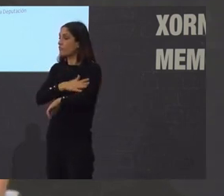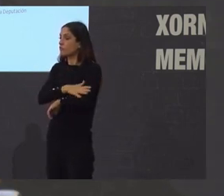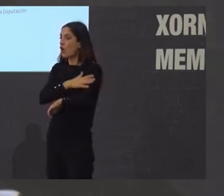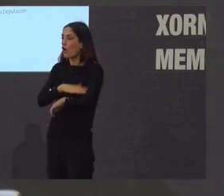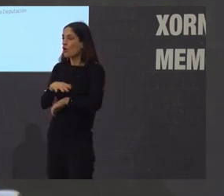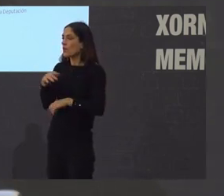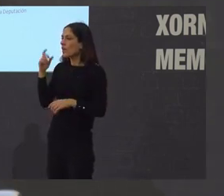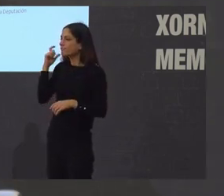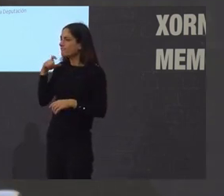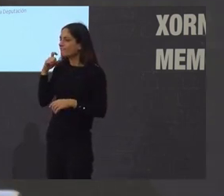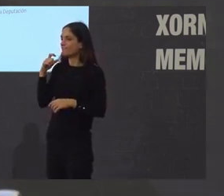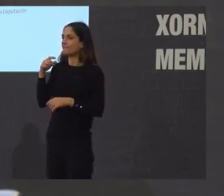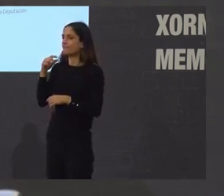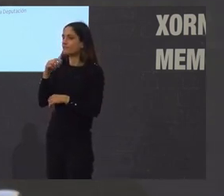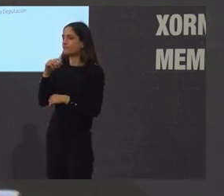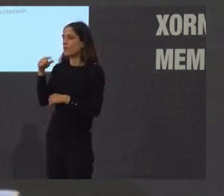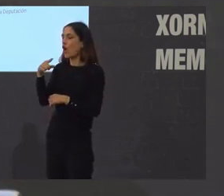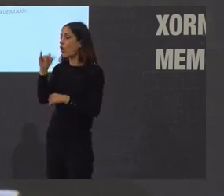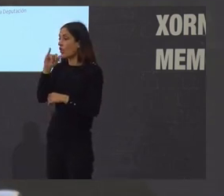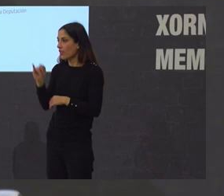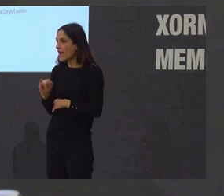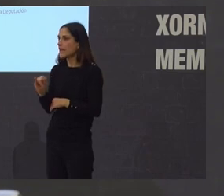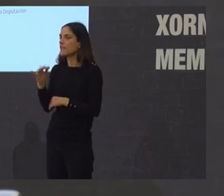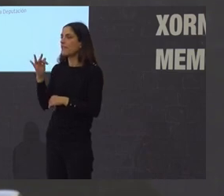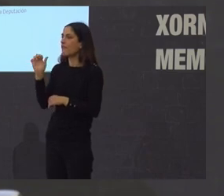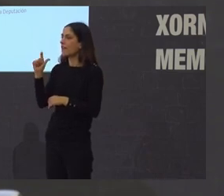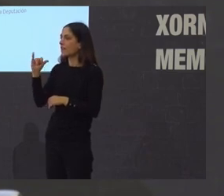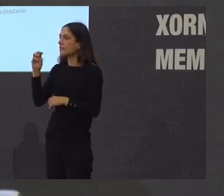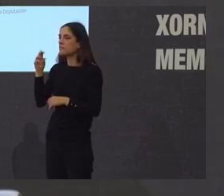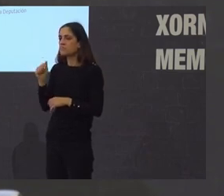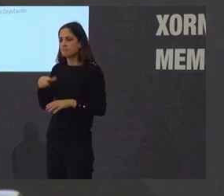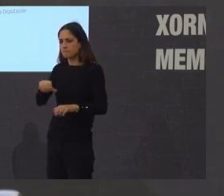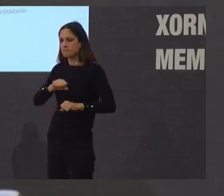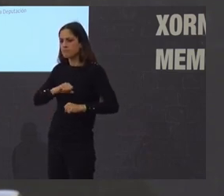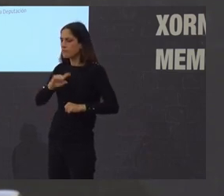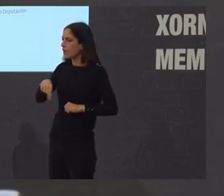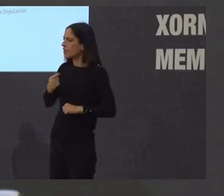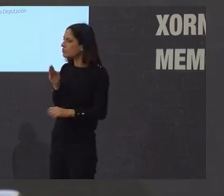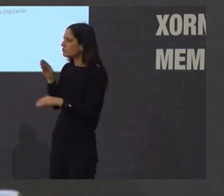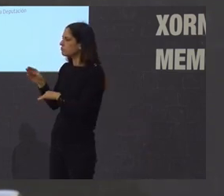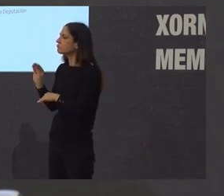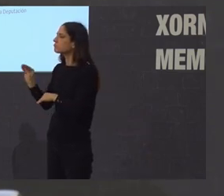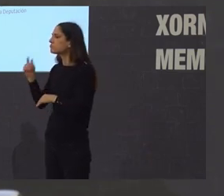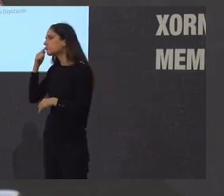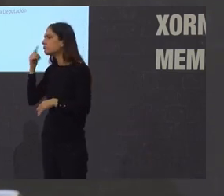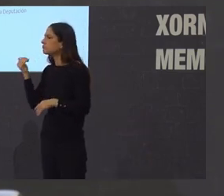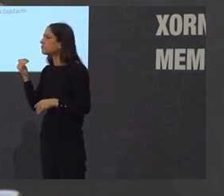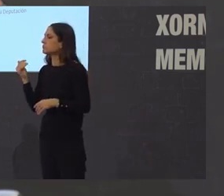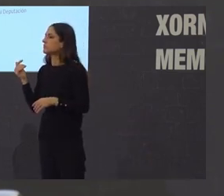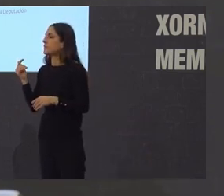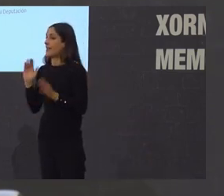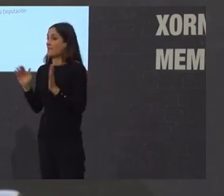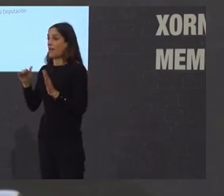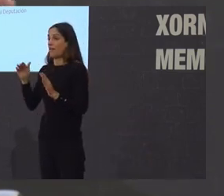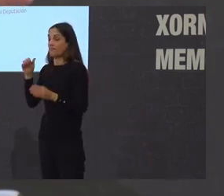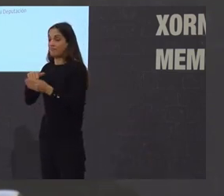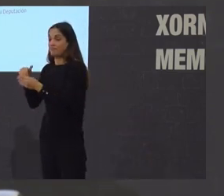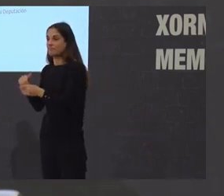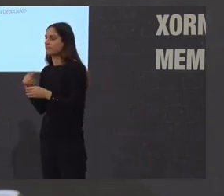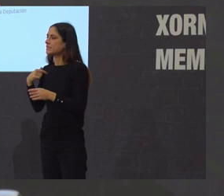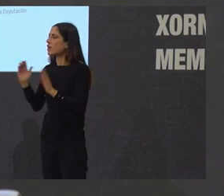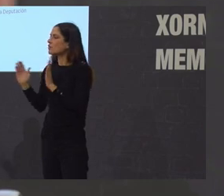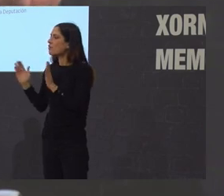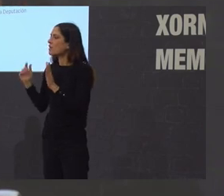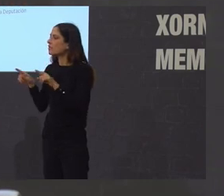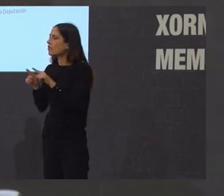Un tipo que era falangista, que había hecho listas de republicanos, que había sido afecto al régimen, y cuando ganó, en aquel momento era el rojo que venía,